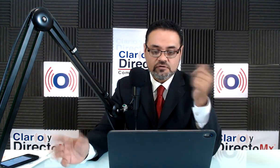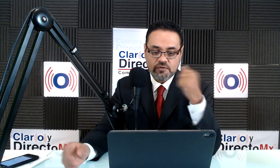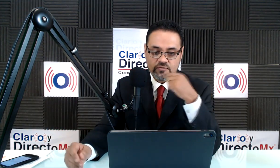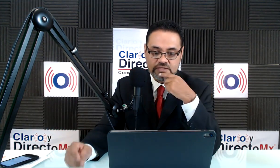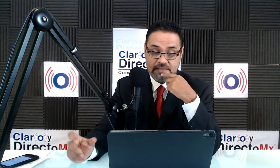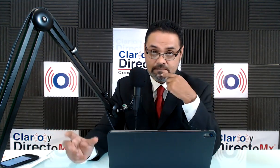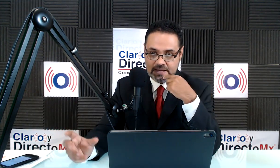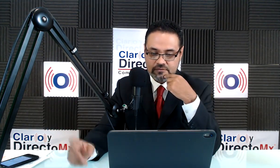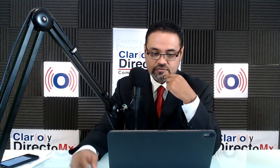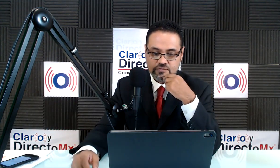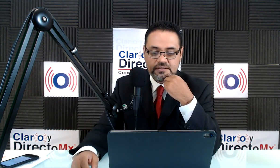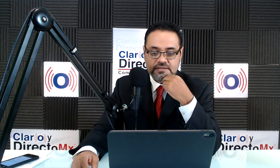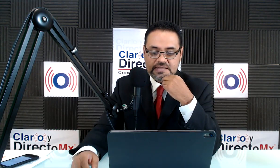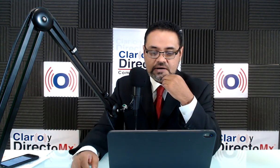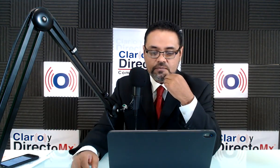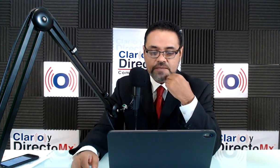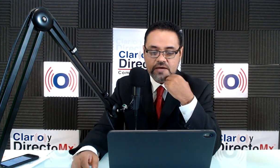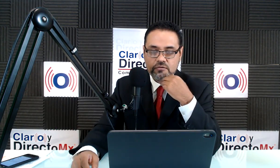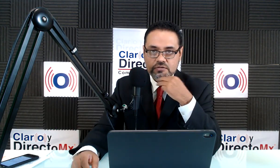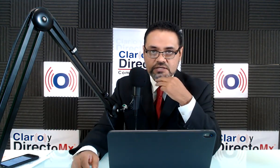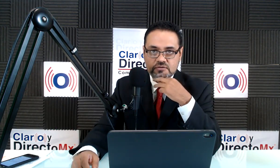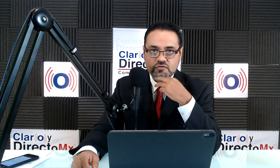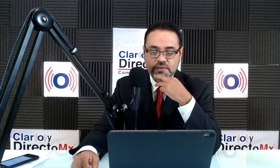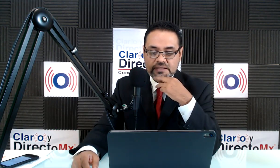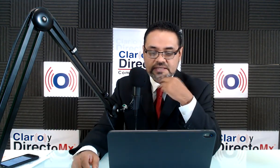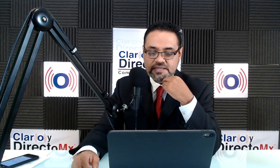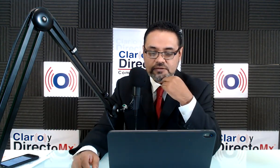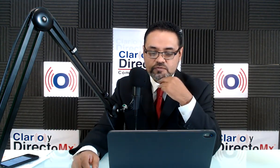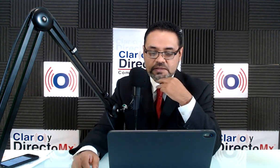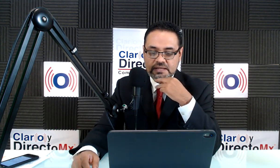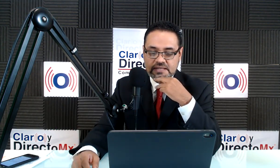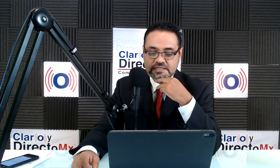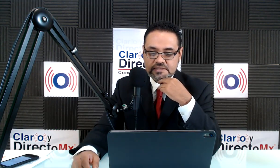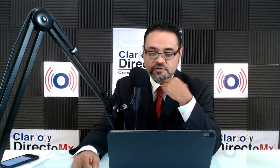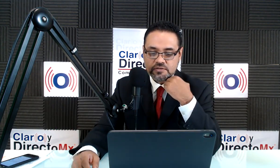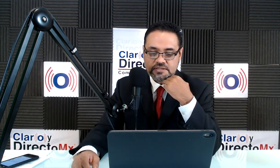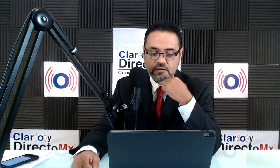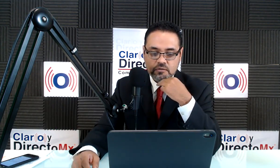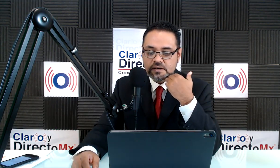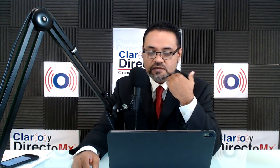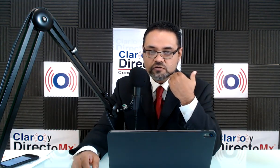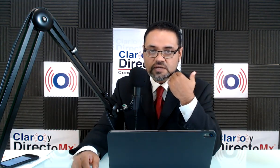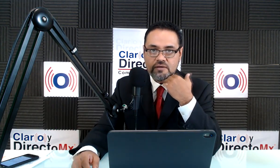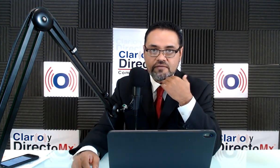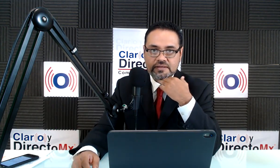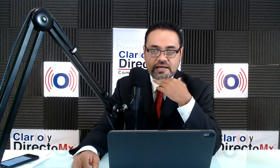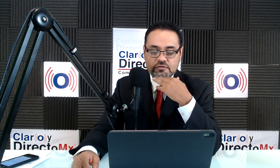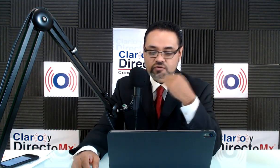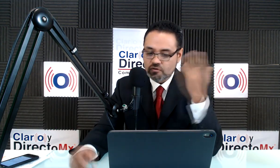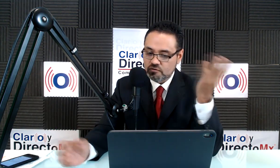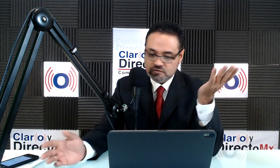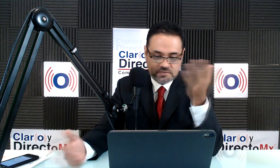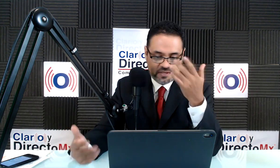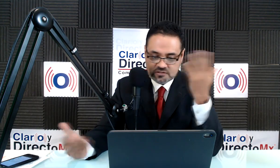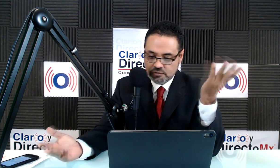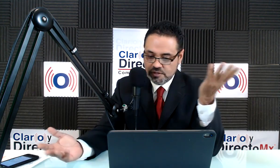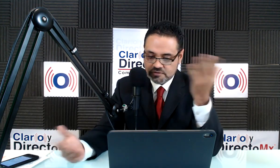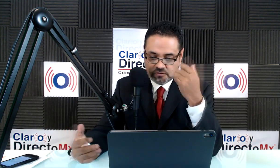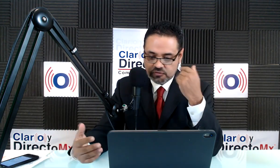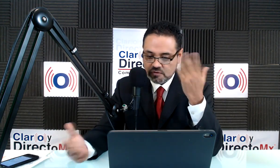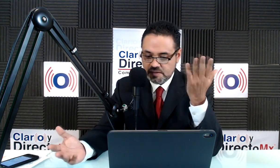sismos que tuvimos y de impactos se rompieron 297 hospitales y centros de salud resultaron afectados roto